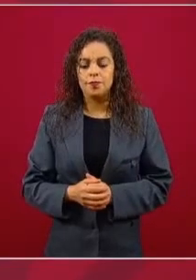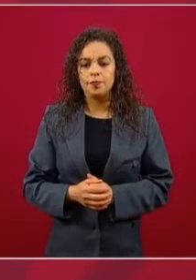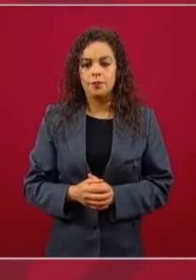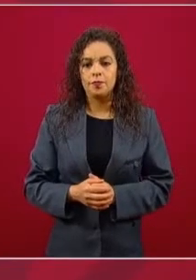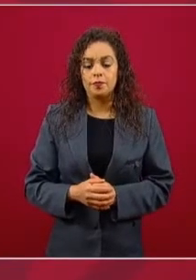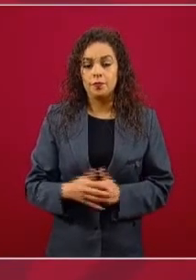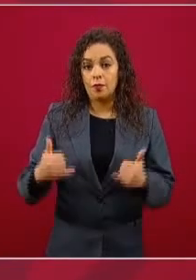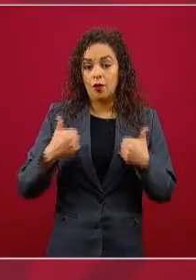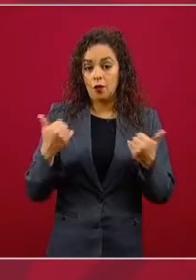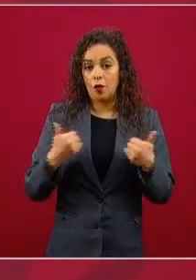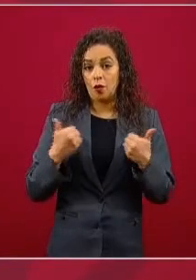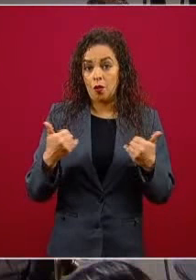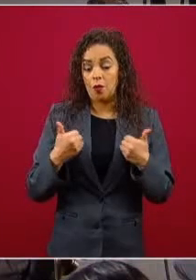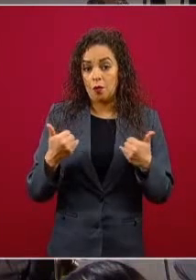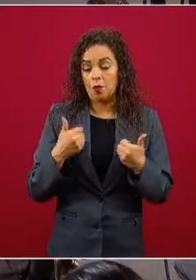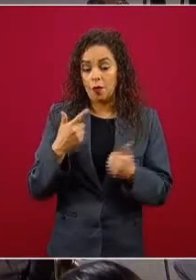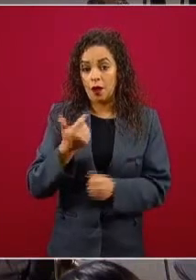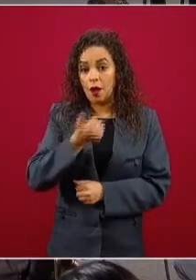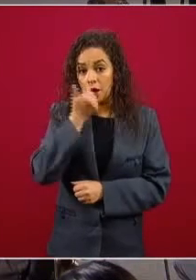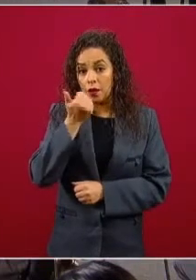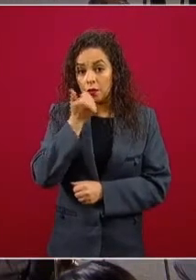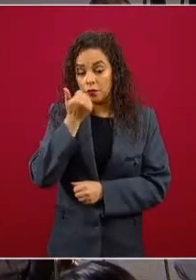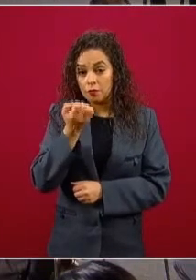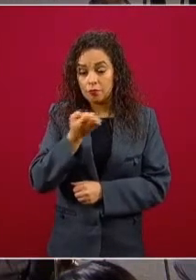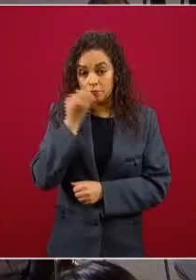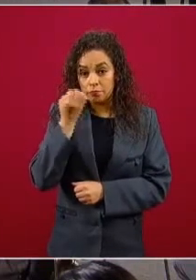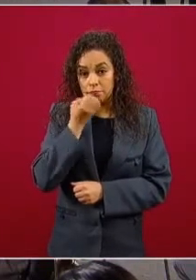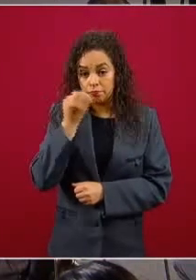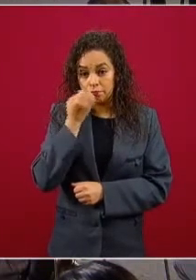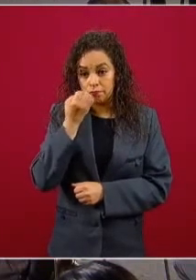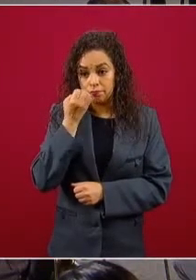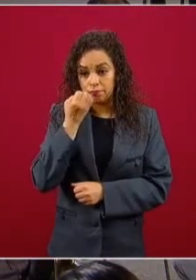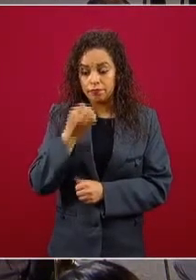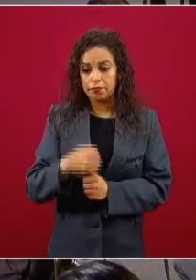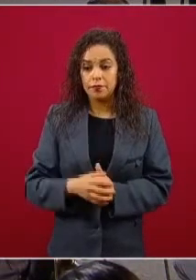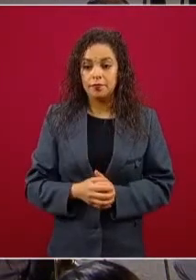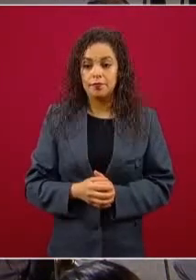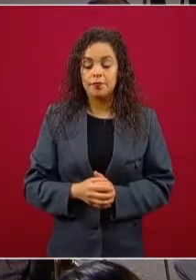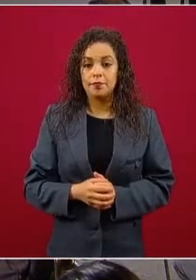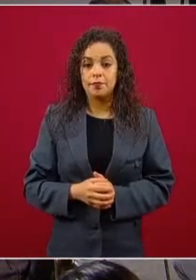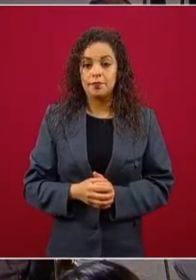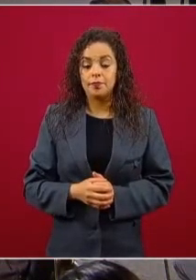estudiantes que son rechazados cuando quieren